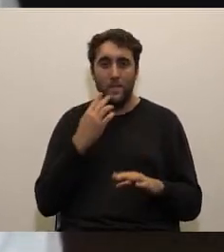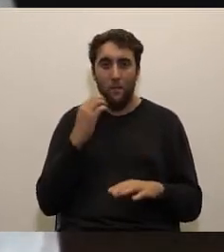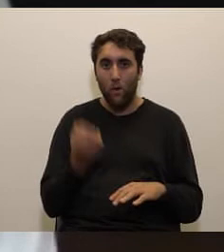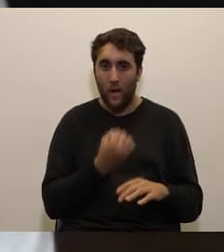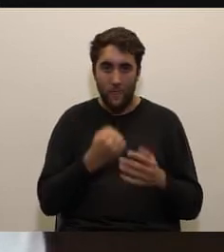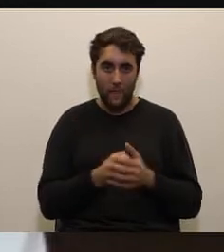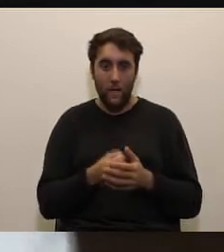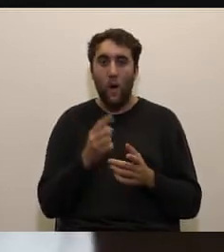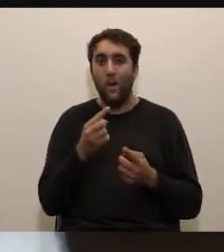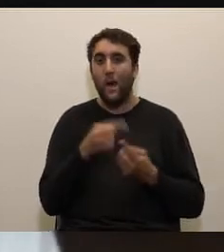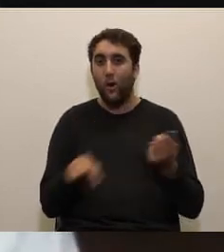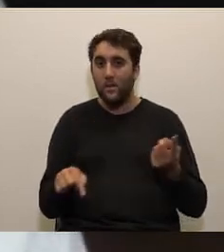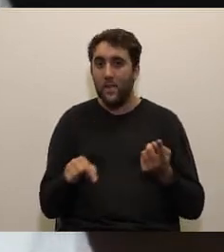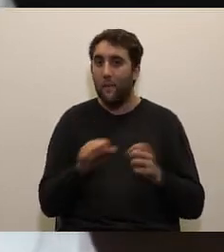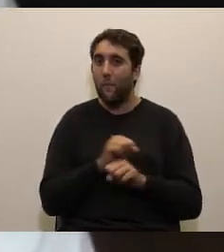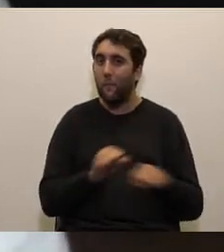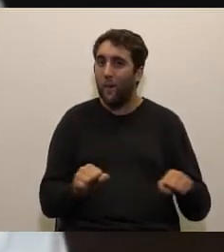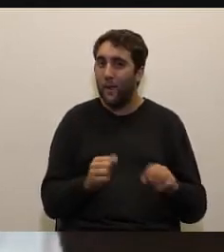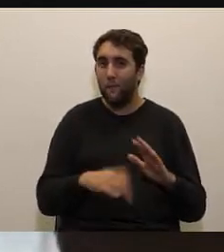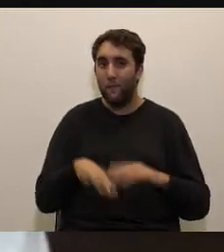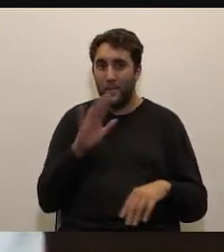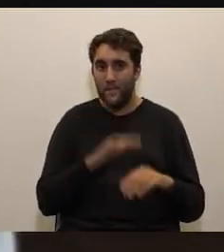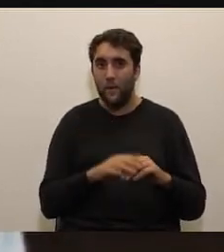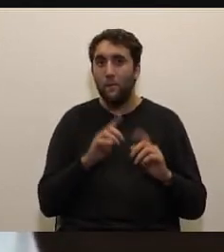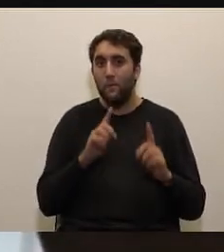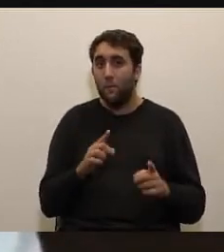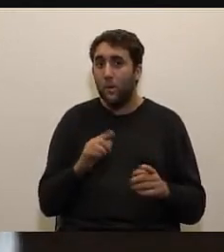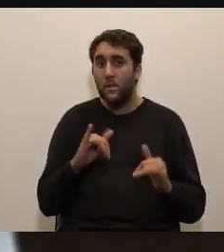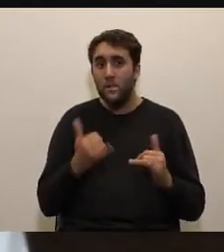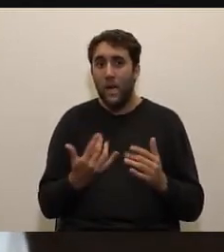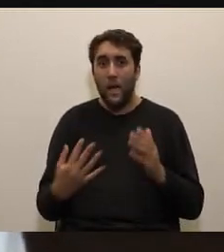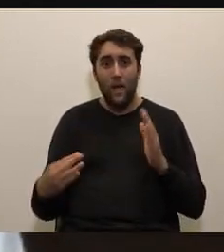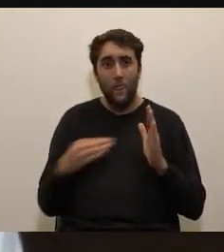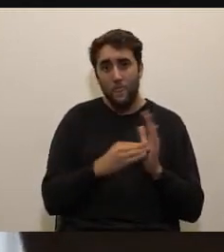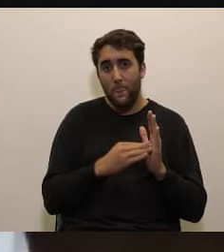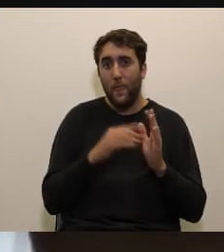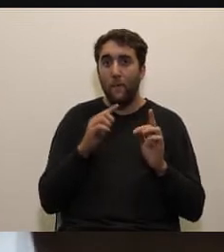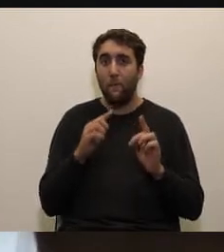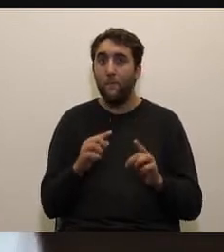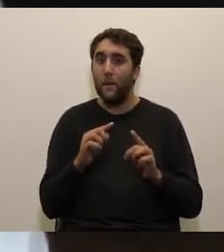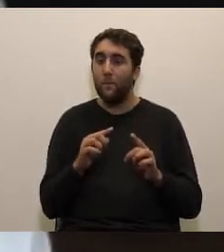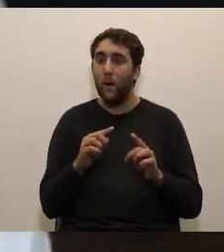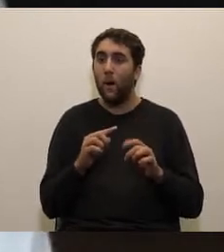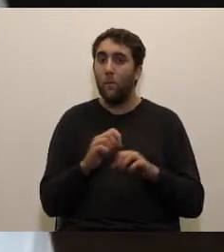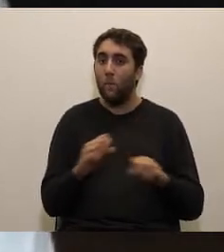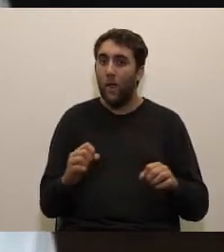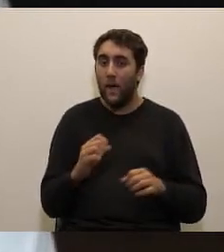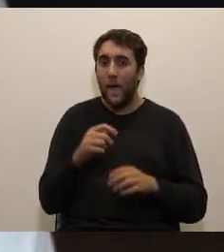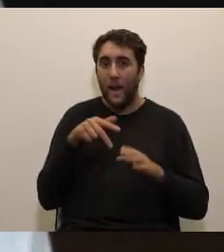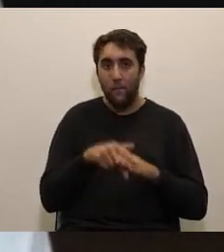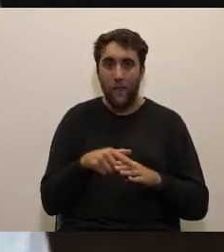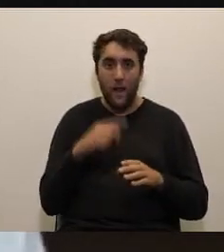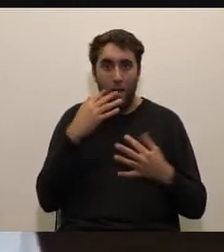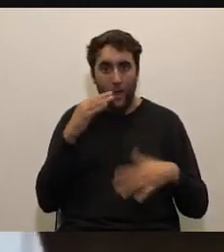algunos casos donde cuesta mucho más, y hay otros que los tenemos tan integrados y tan naturalizados que ni nos imaginamos que son herramientas de este